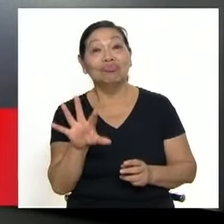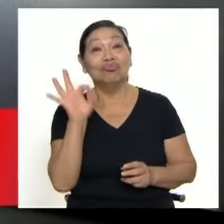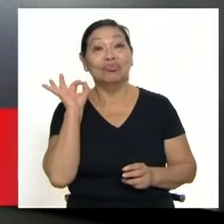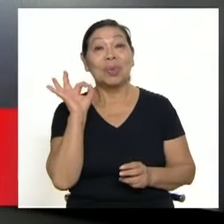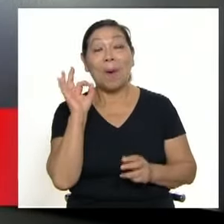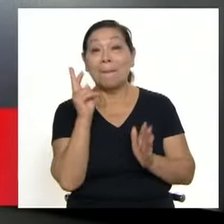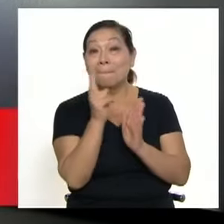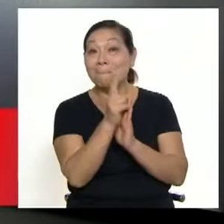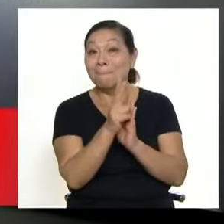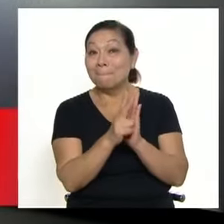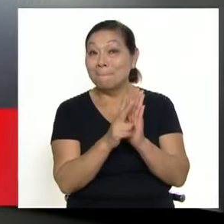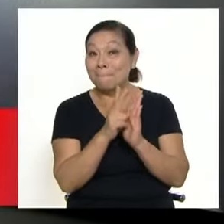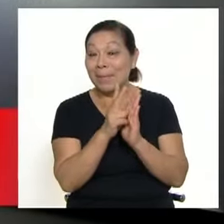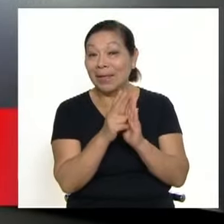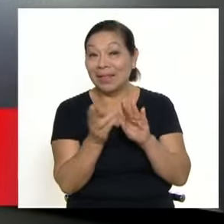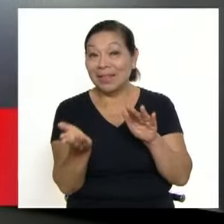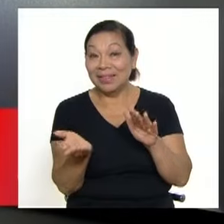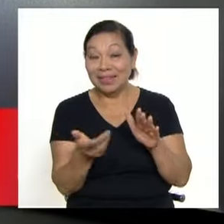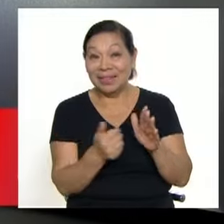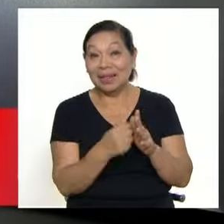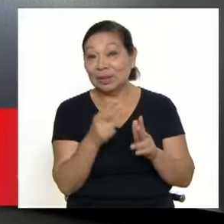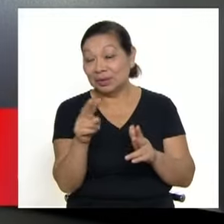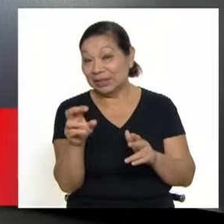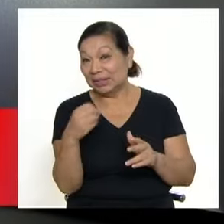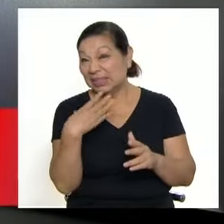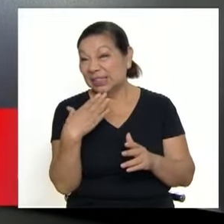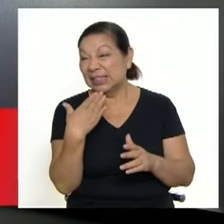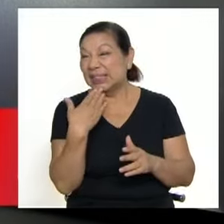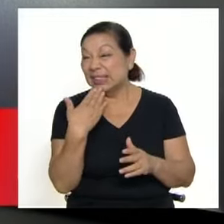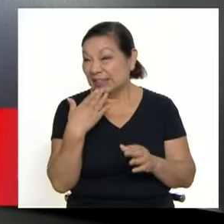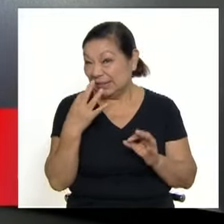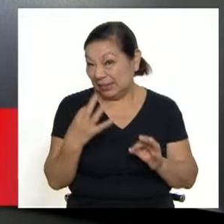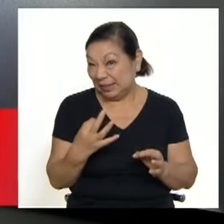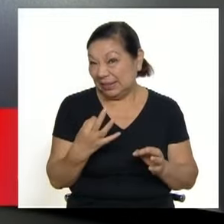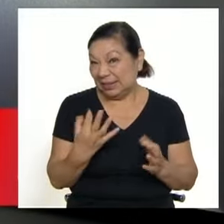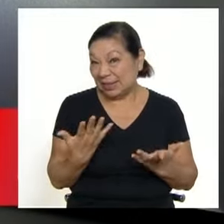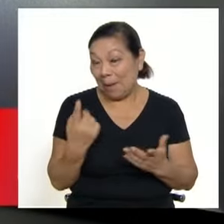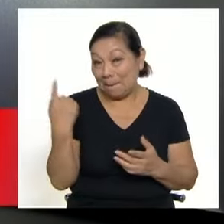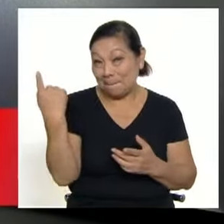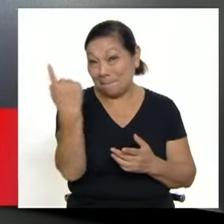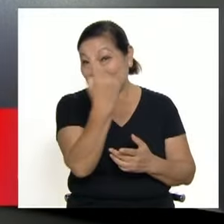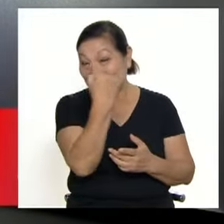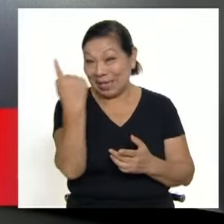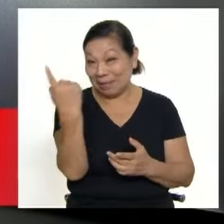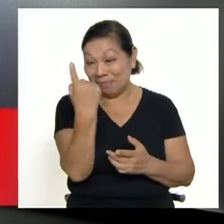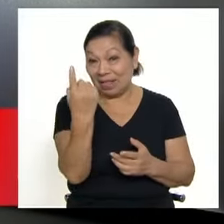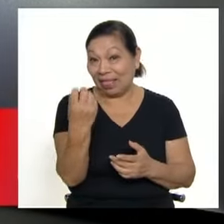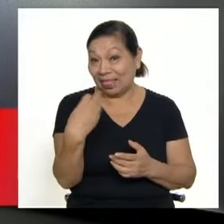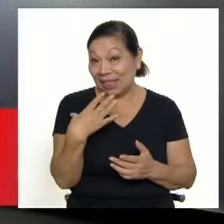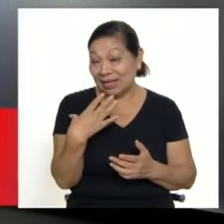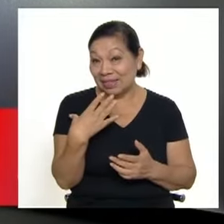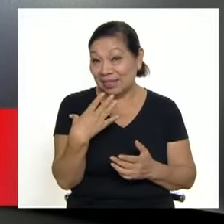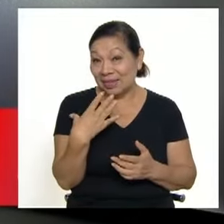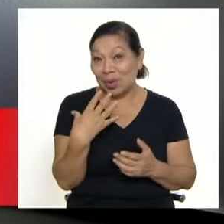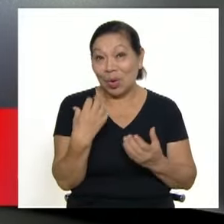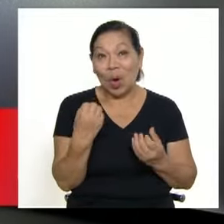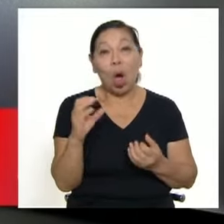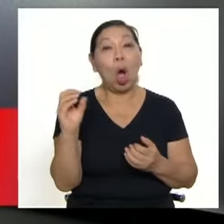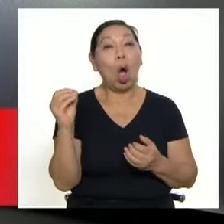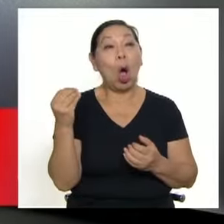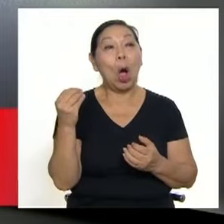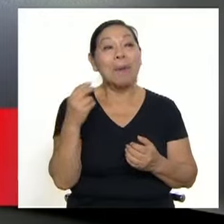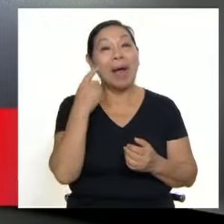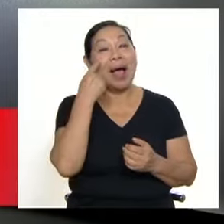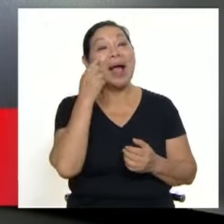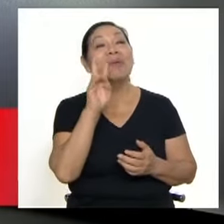un video en el archivo. A ver, tú nos vas a corroborar si es que se trata del primer programa, porque nos dice Manolo ha estado muy jovencito. A ver,